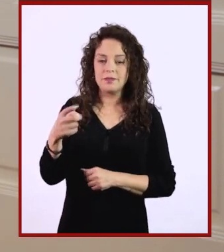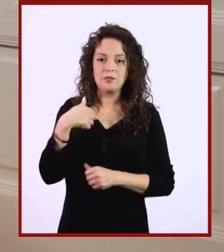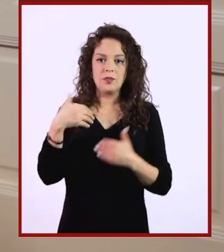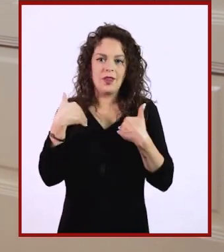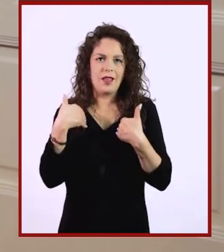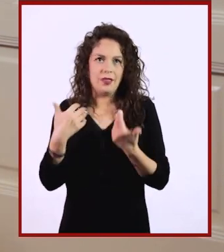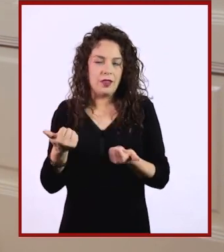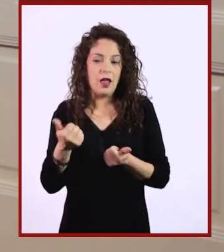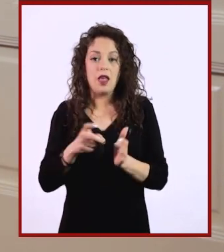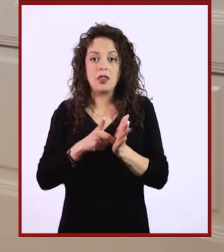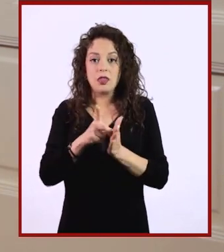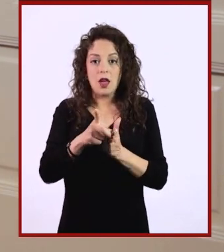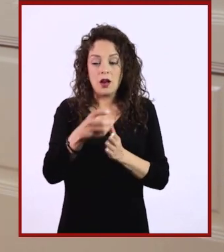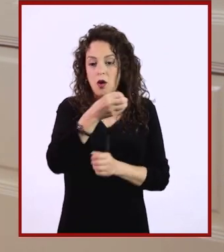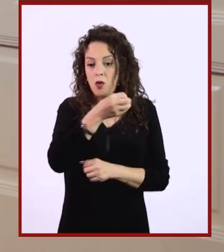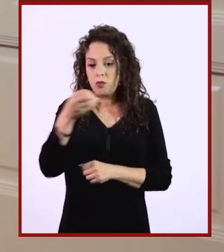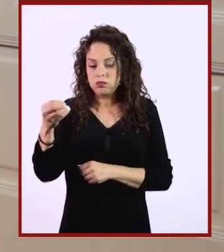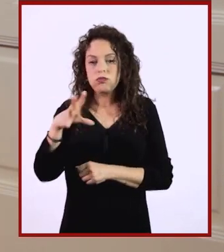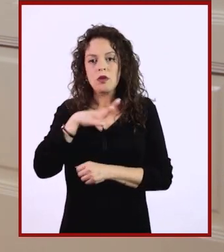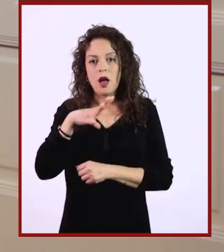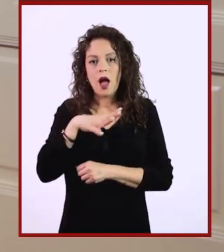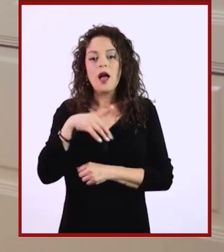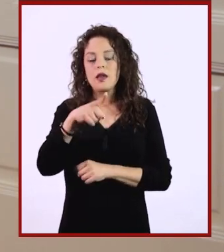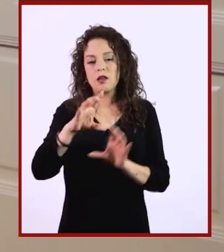derechos y obligaciones tiene la ciudadanía global?